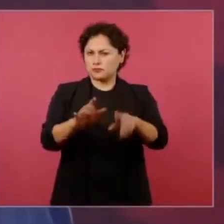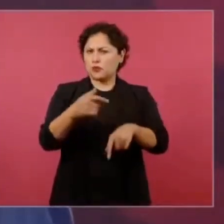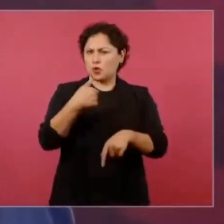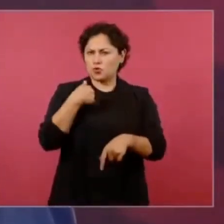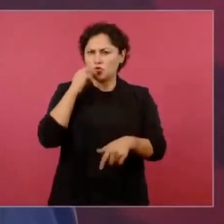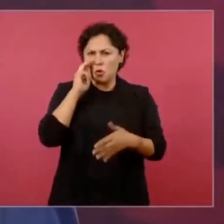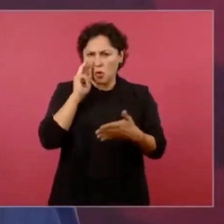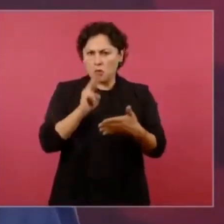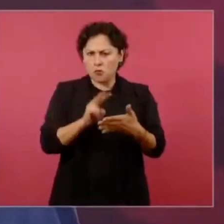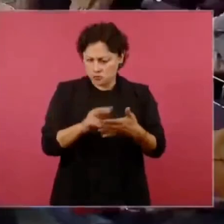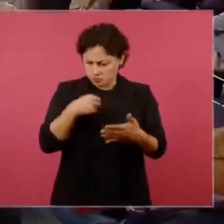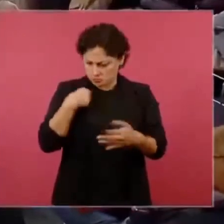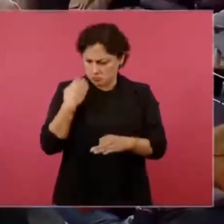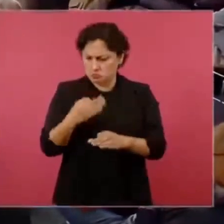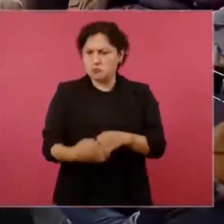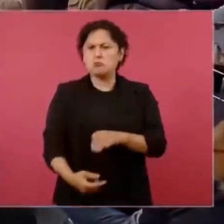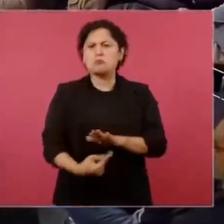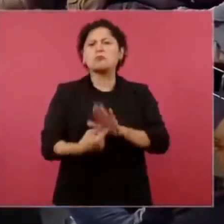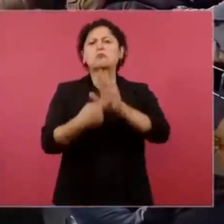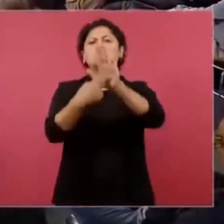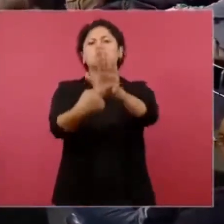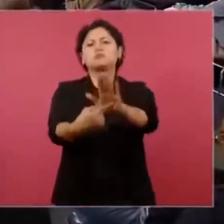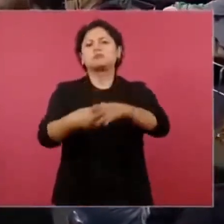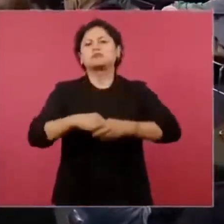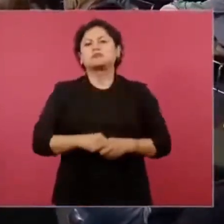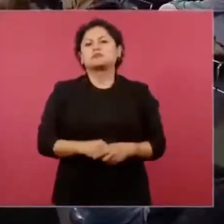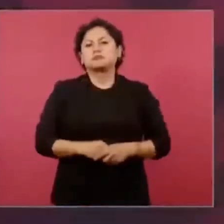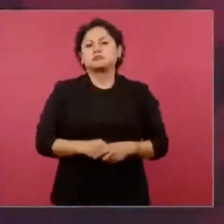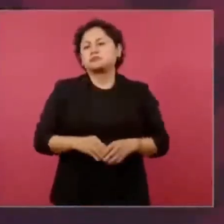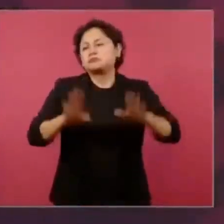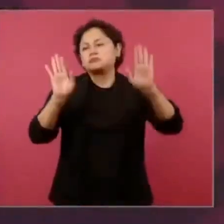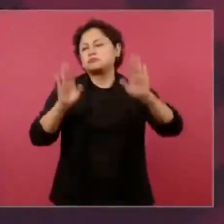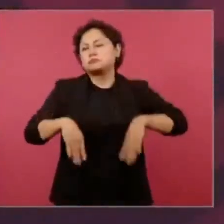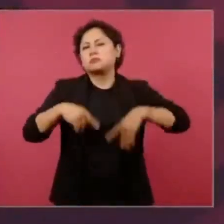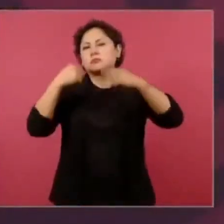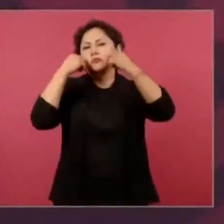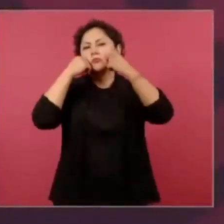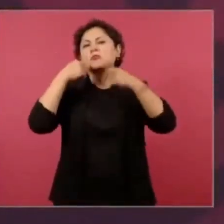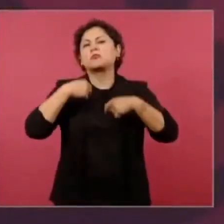que... De todas maneras, voy a bajar